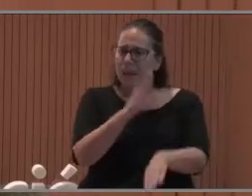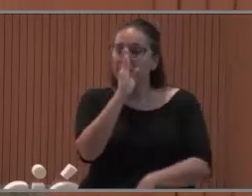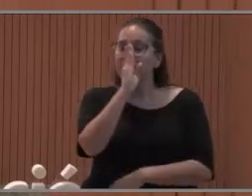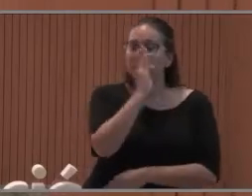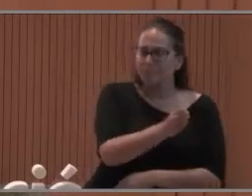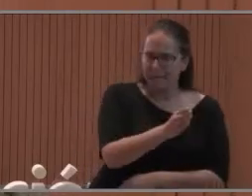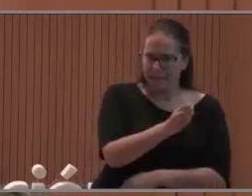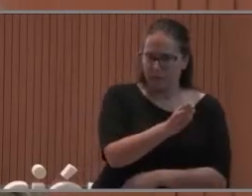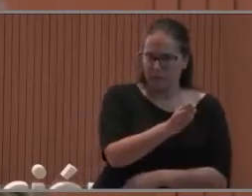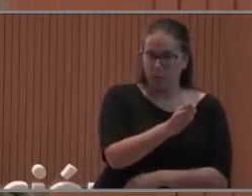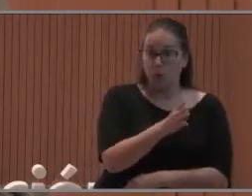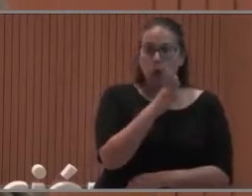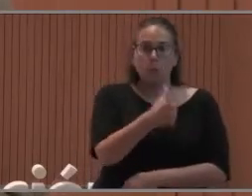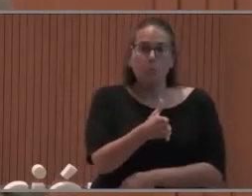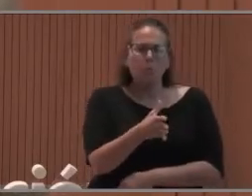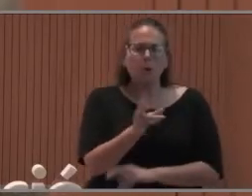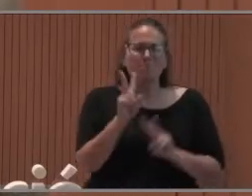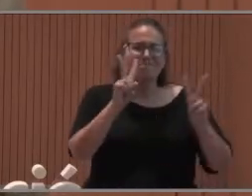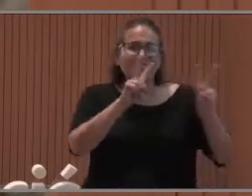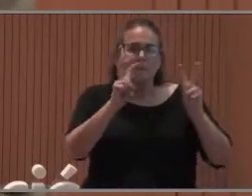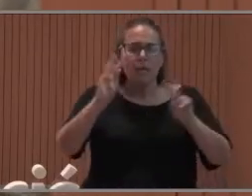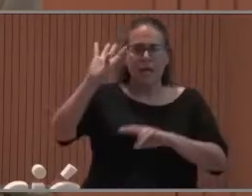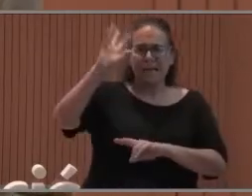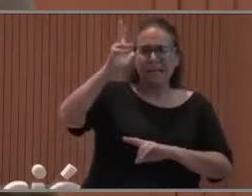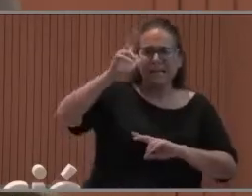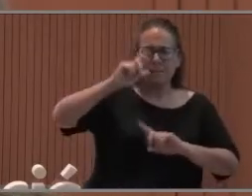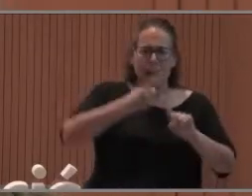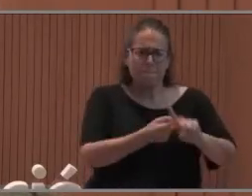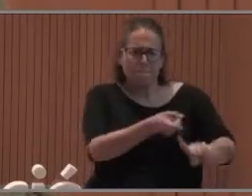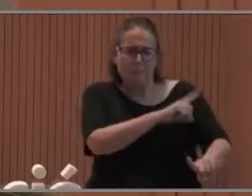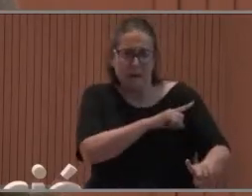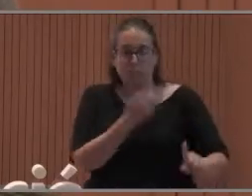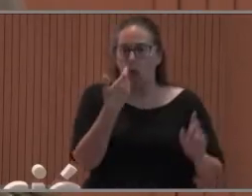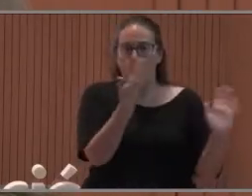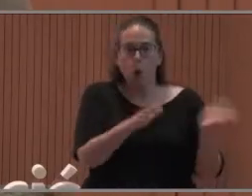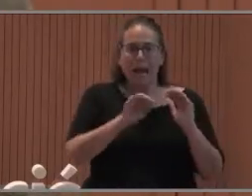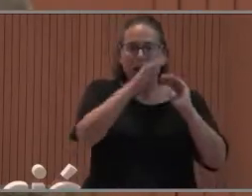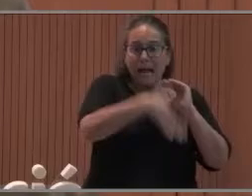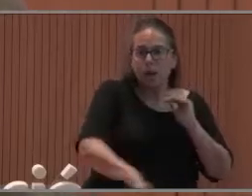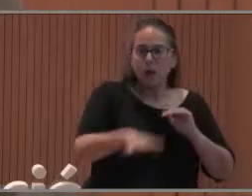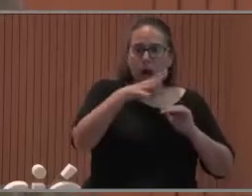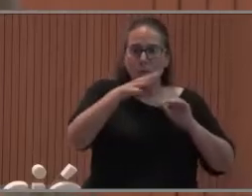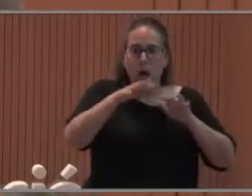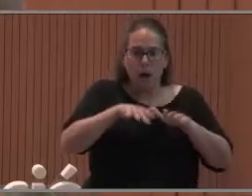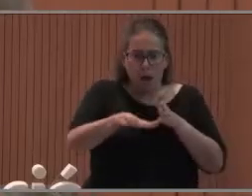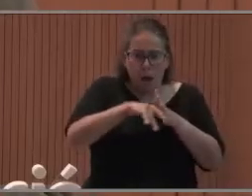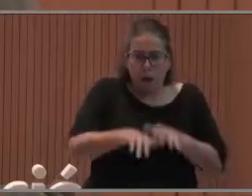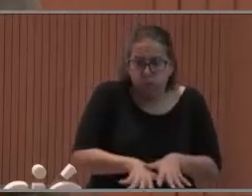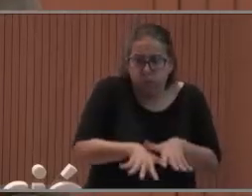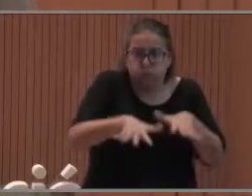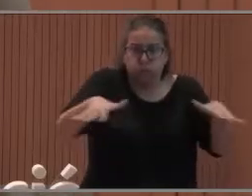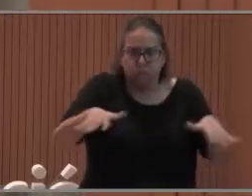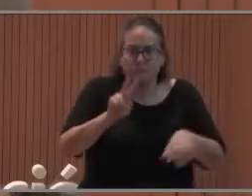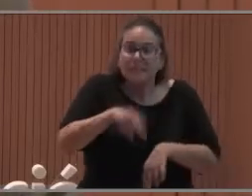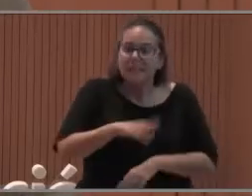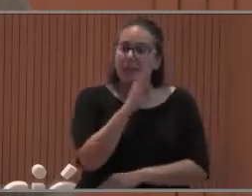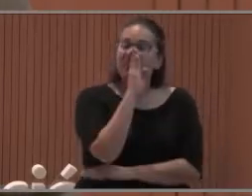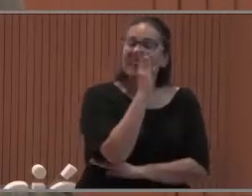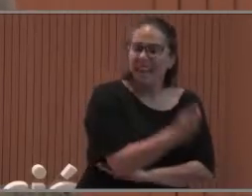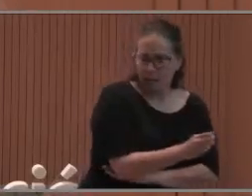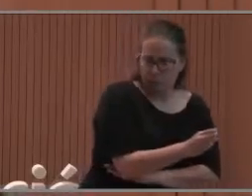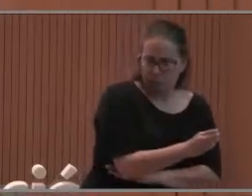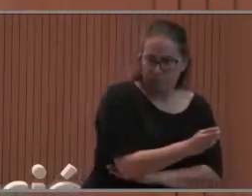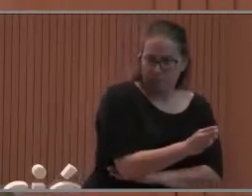más frecuencia de fenómenos meteorológicos extremos, olas de calor, inundaciones, etc. Ese sería un efecto directo del que vamos a hablar